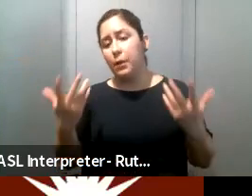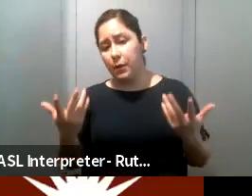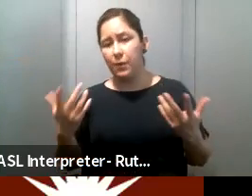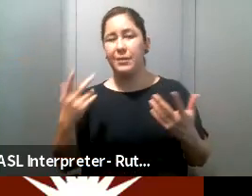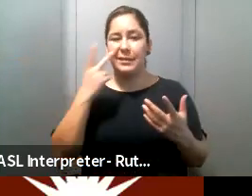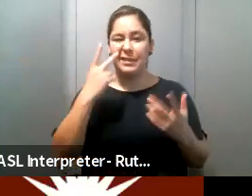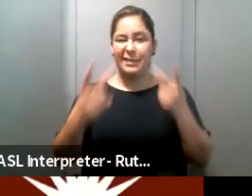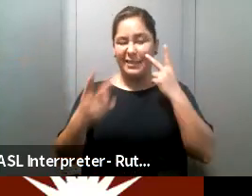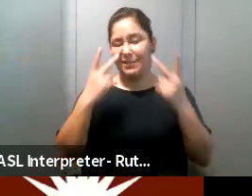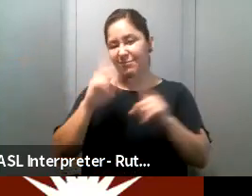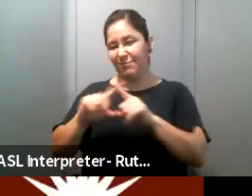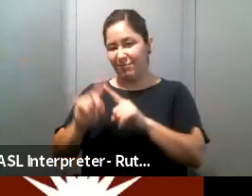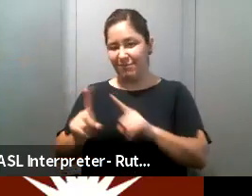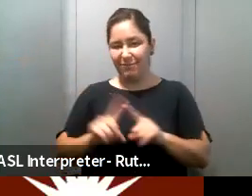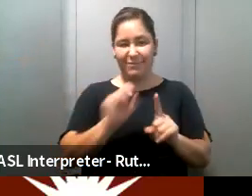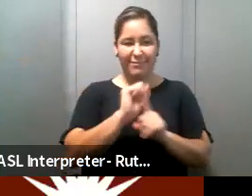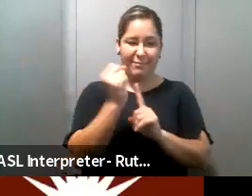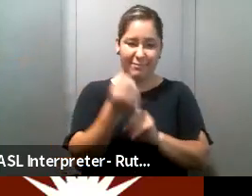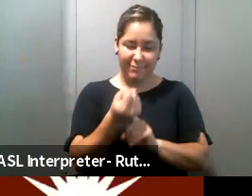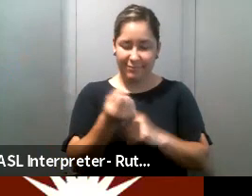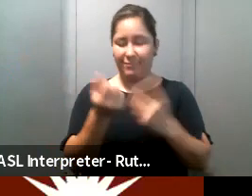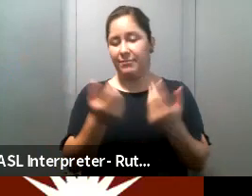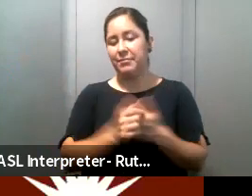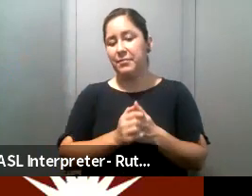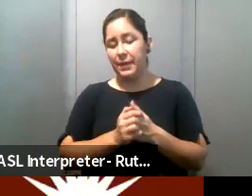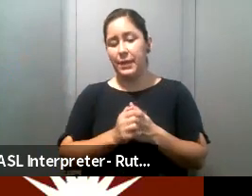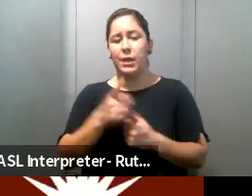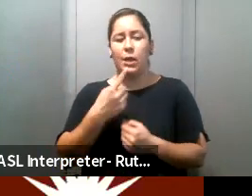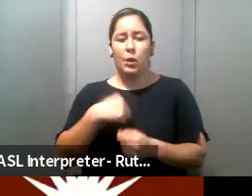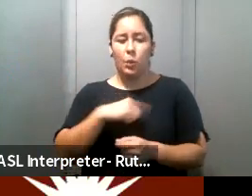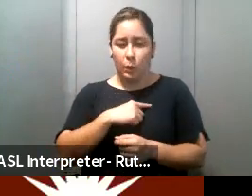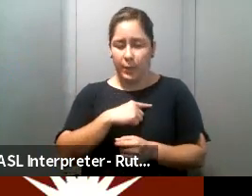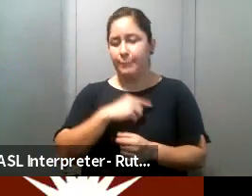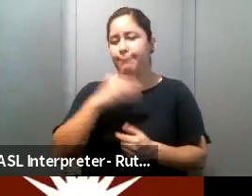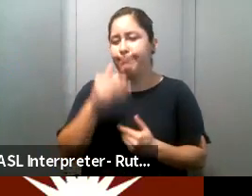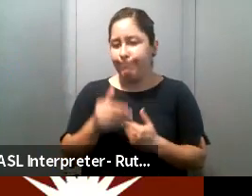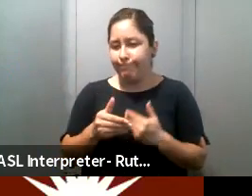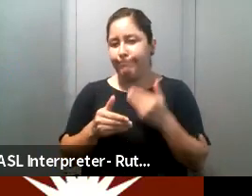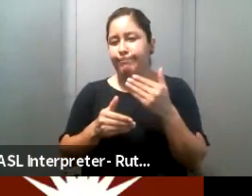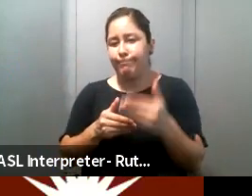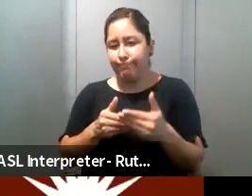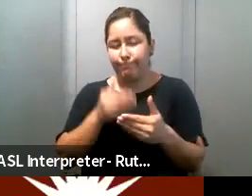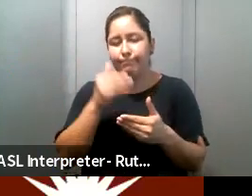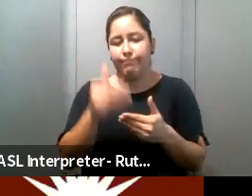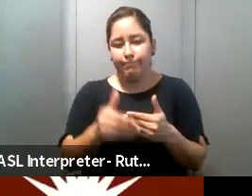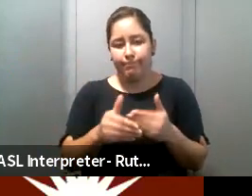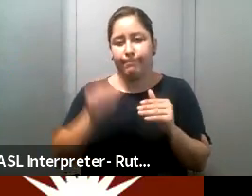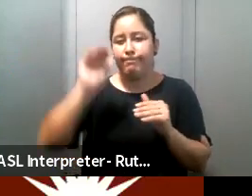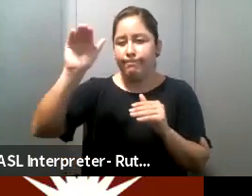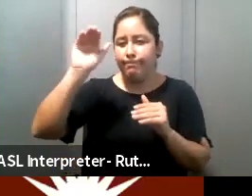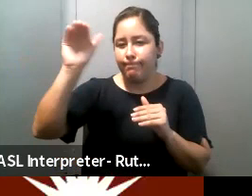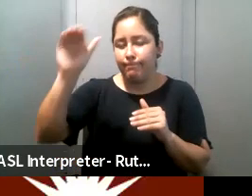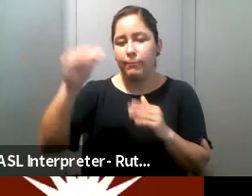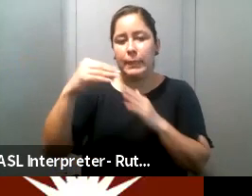situaciones difíciles, nada más como compartirle que de poco a poco estamos concientizando a nuestros líderes, estamos